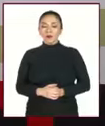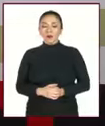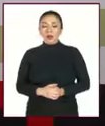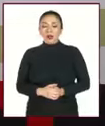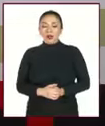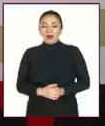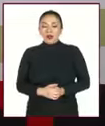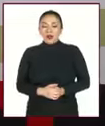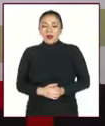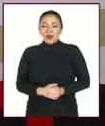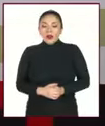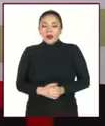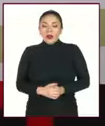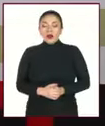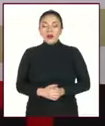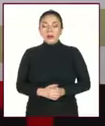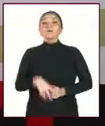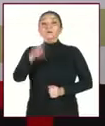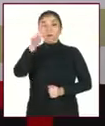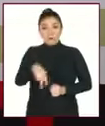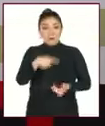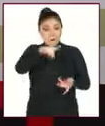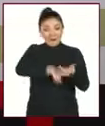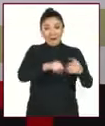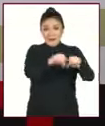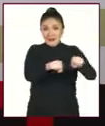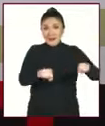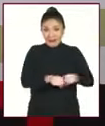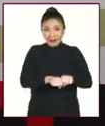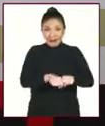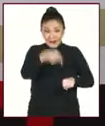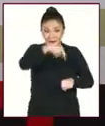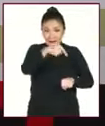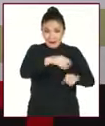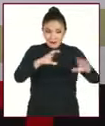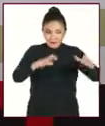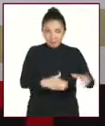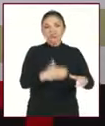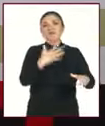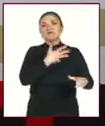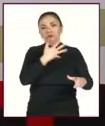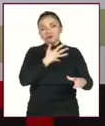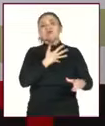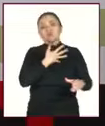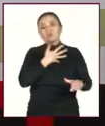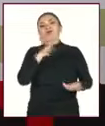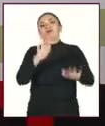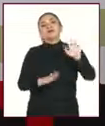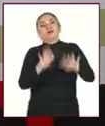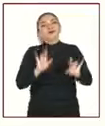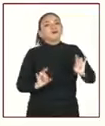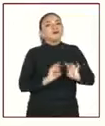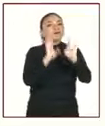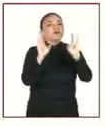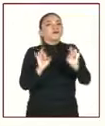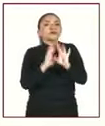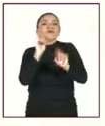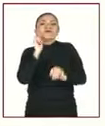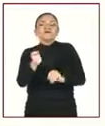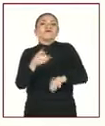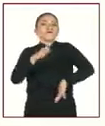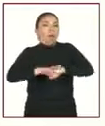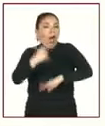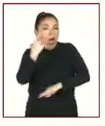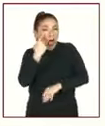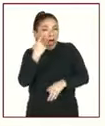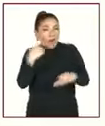Bueno, en el aula más concretamente vamos a tener situaciones que son un poco más